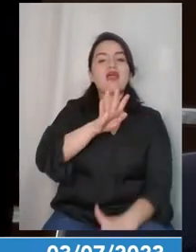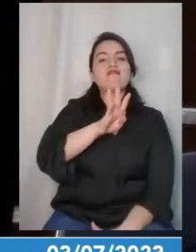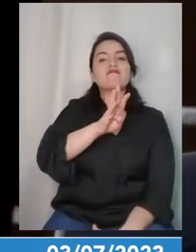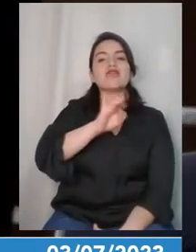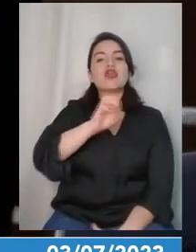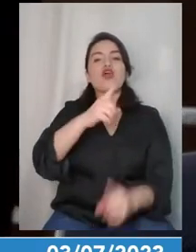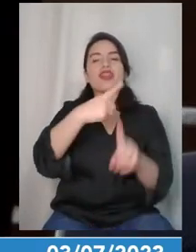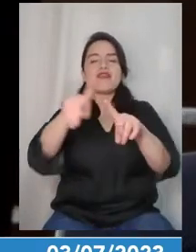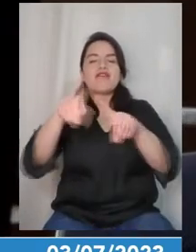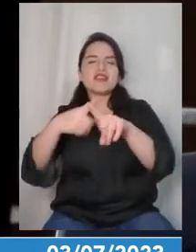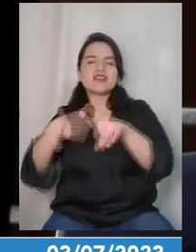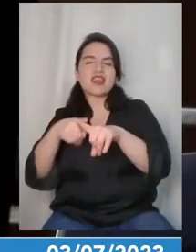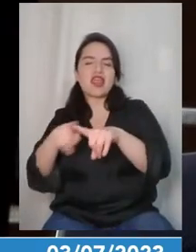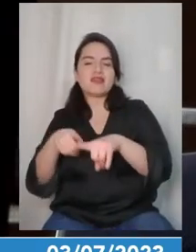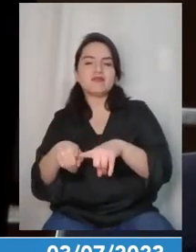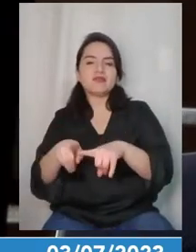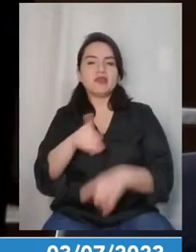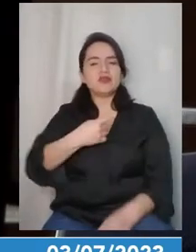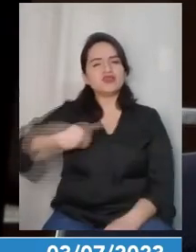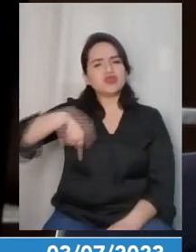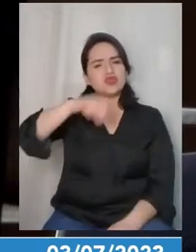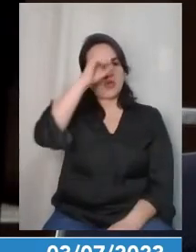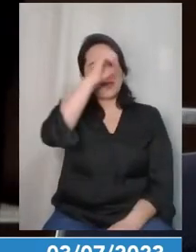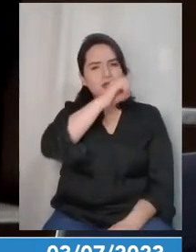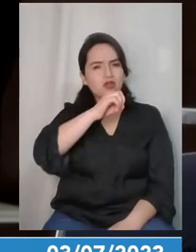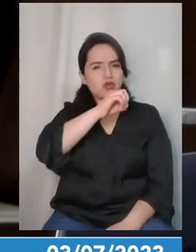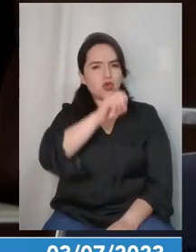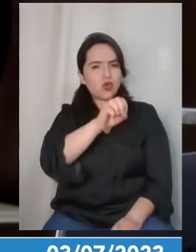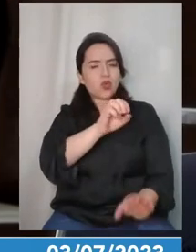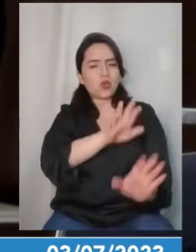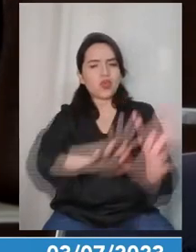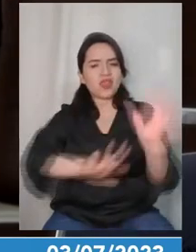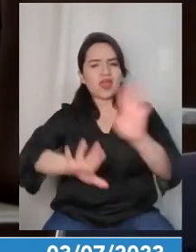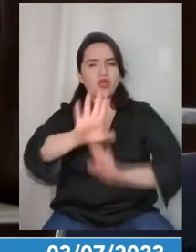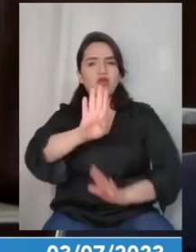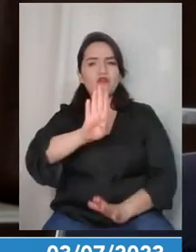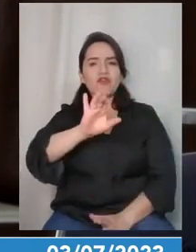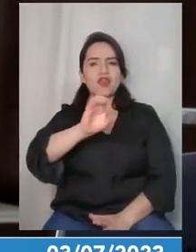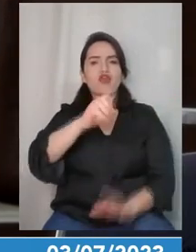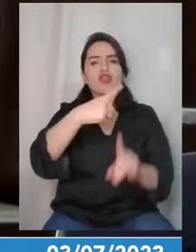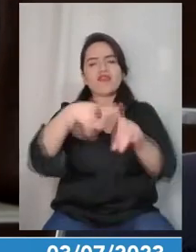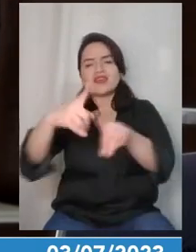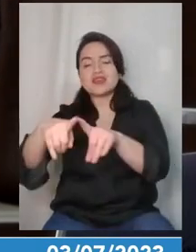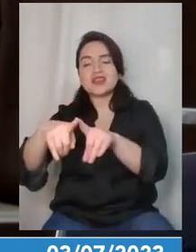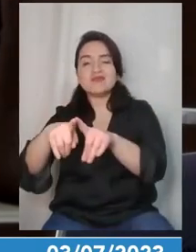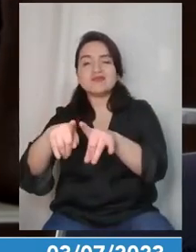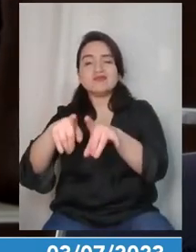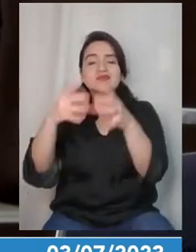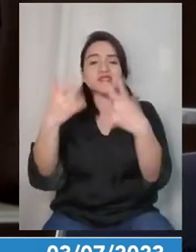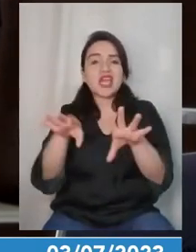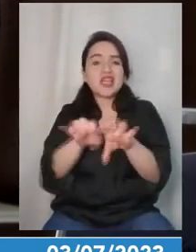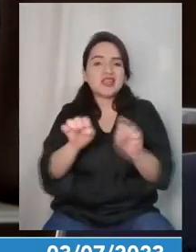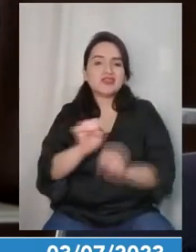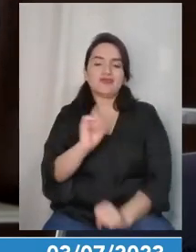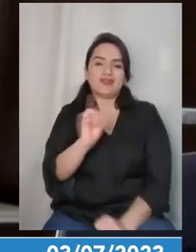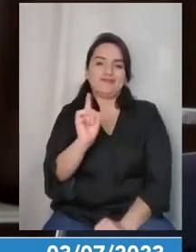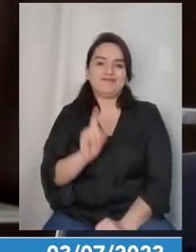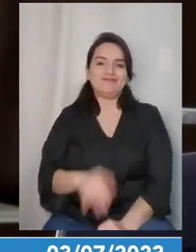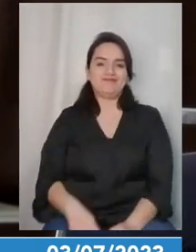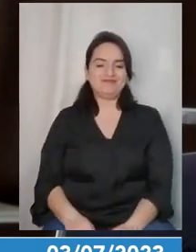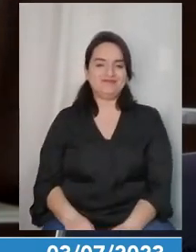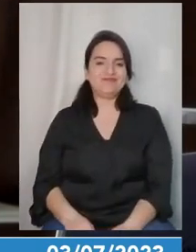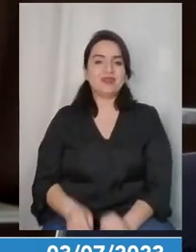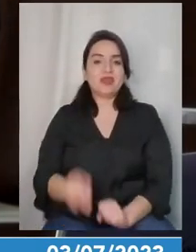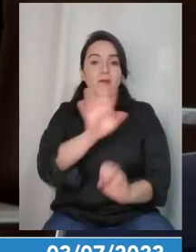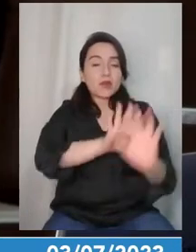a nuestro parecer, el cuidado de la biodiversidad no es suficiente, toda vez que la protección a la biodiversidad